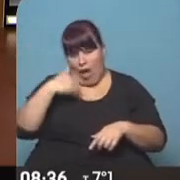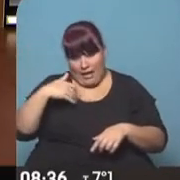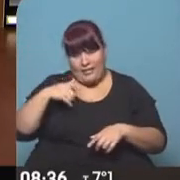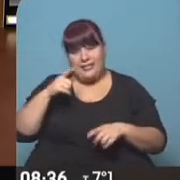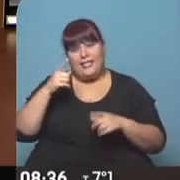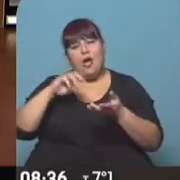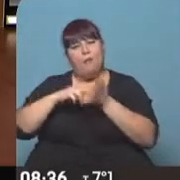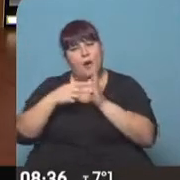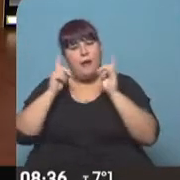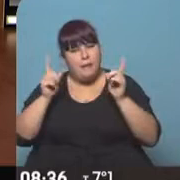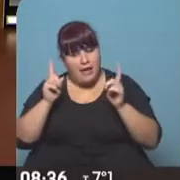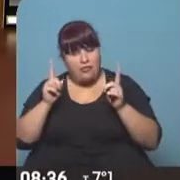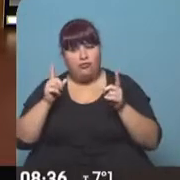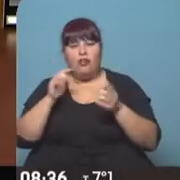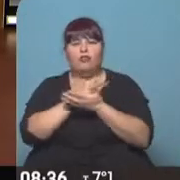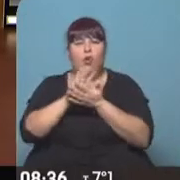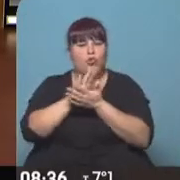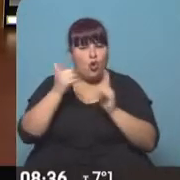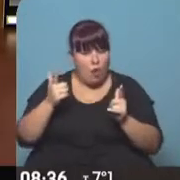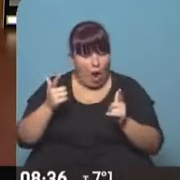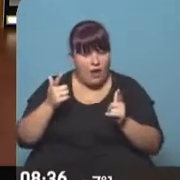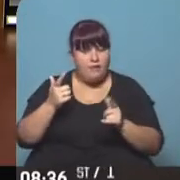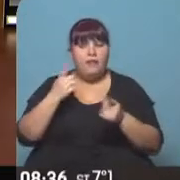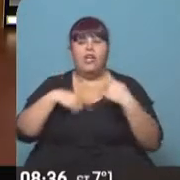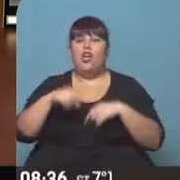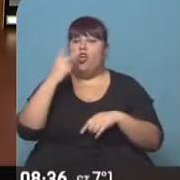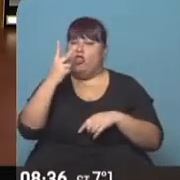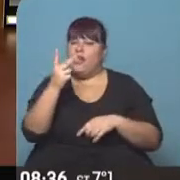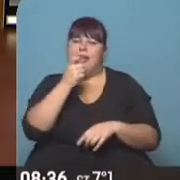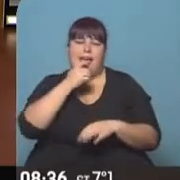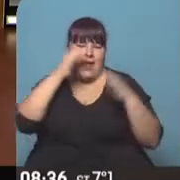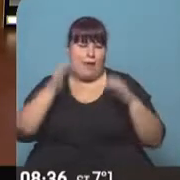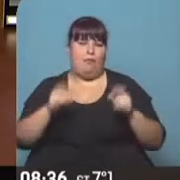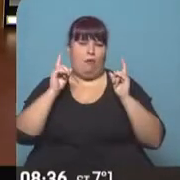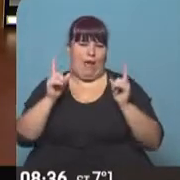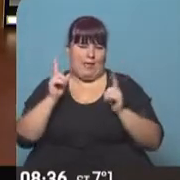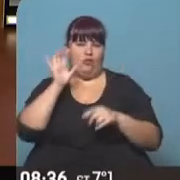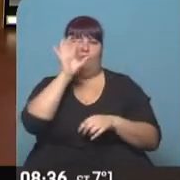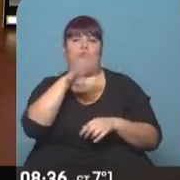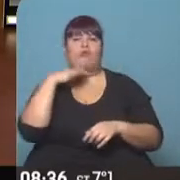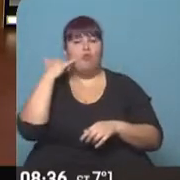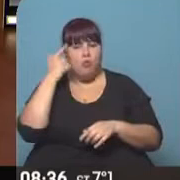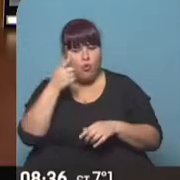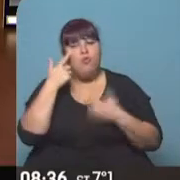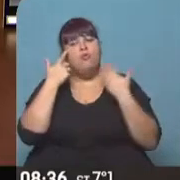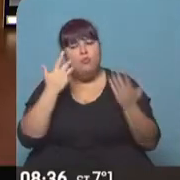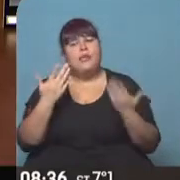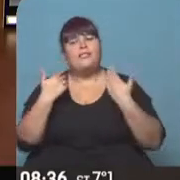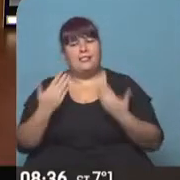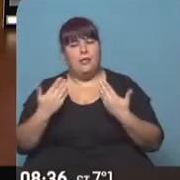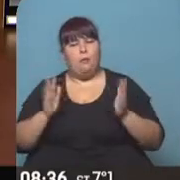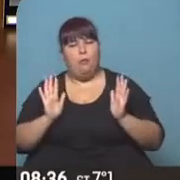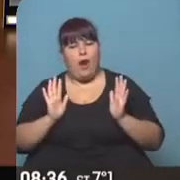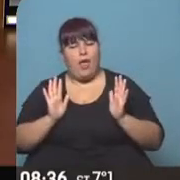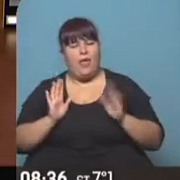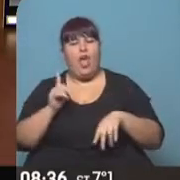muchos conflictos docentes no logran resolverse. Dos ejemplos de maestros en la provincia de Jujuy demostraron que sí se puede.